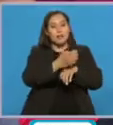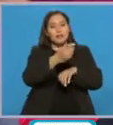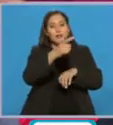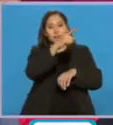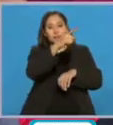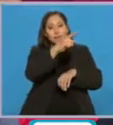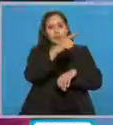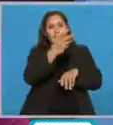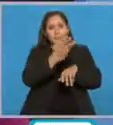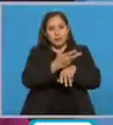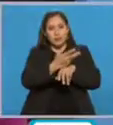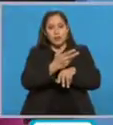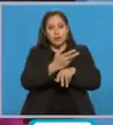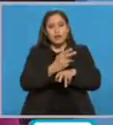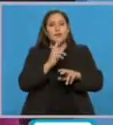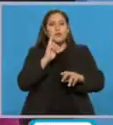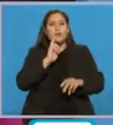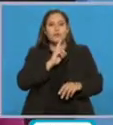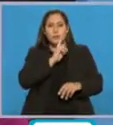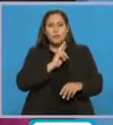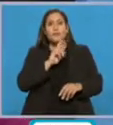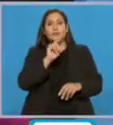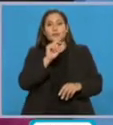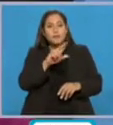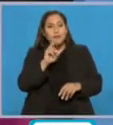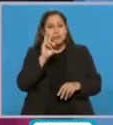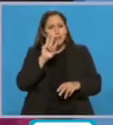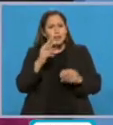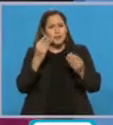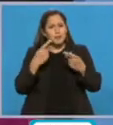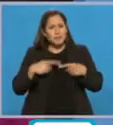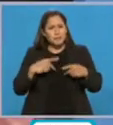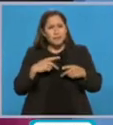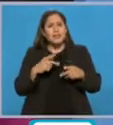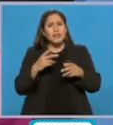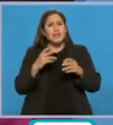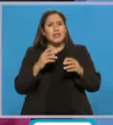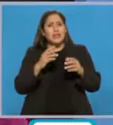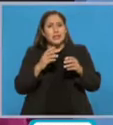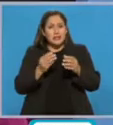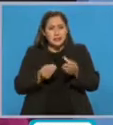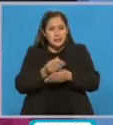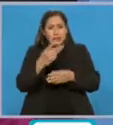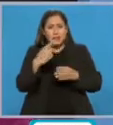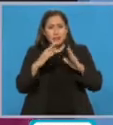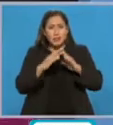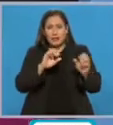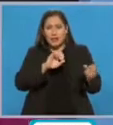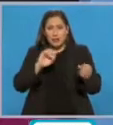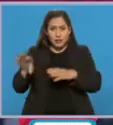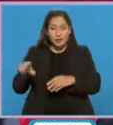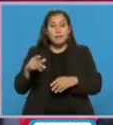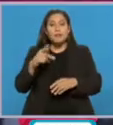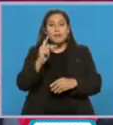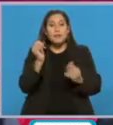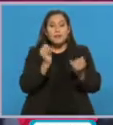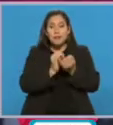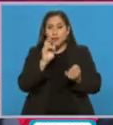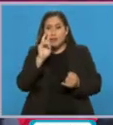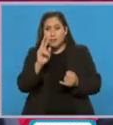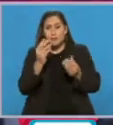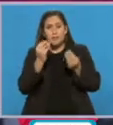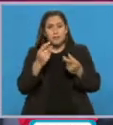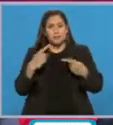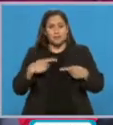allá en Estados Unidos, Texas, Houston, exactamente, ver a personas saliendo de sus casas, dejándolas en lanchas, pero también vemos a muchas